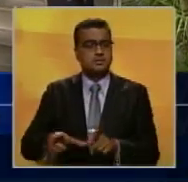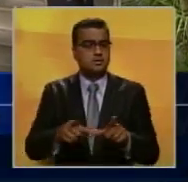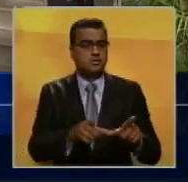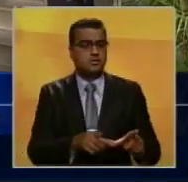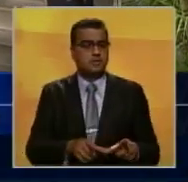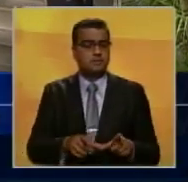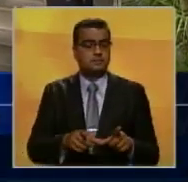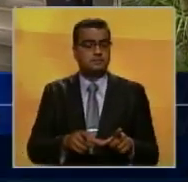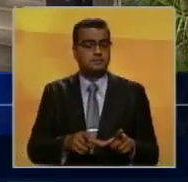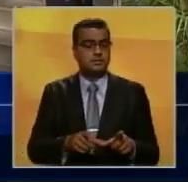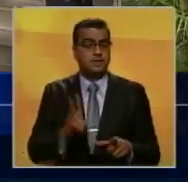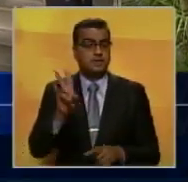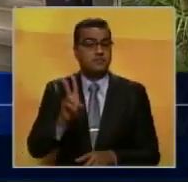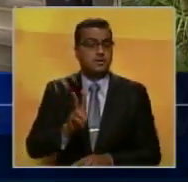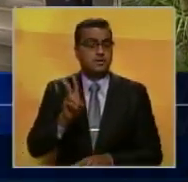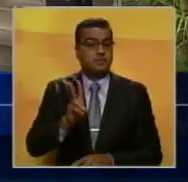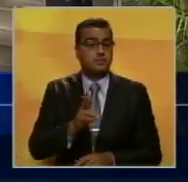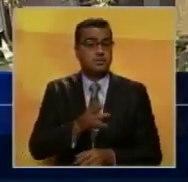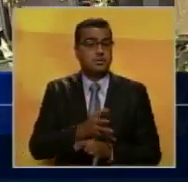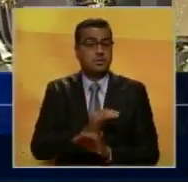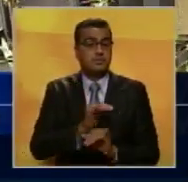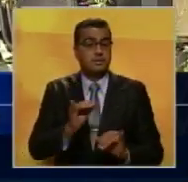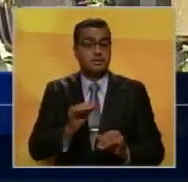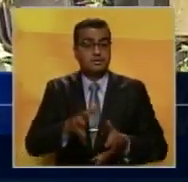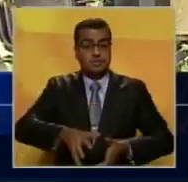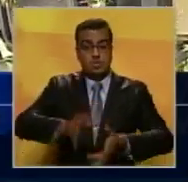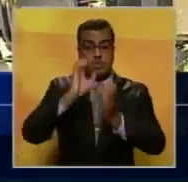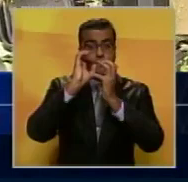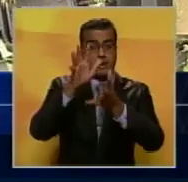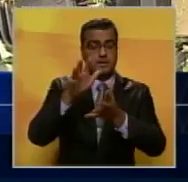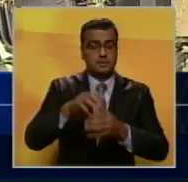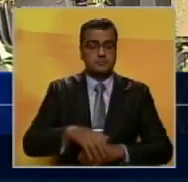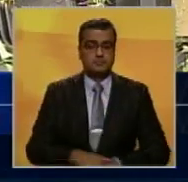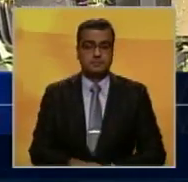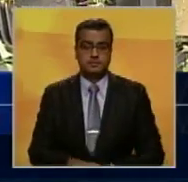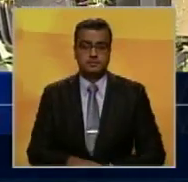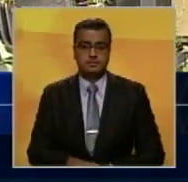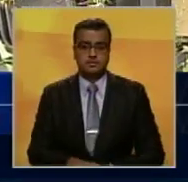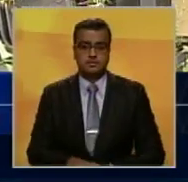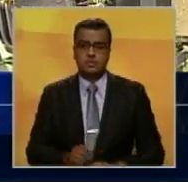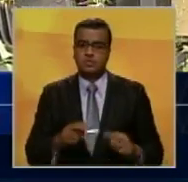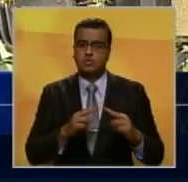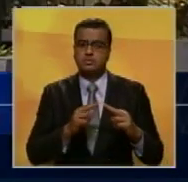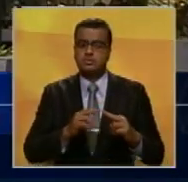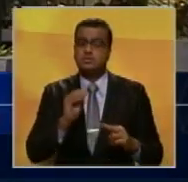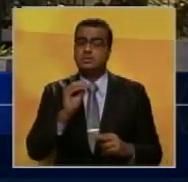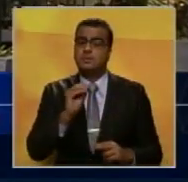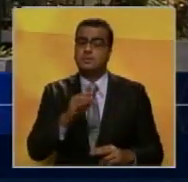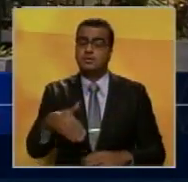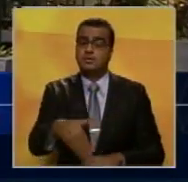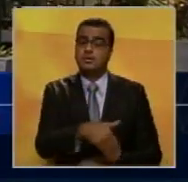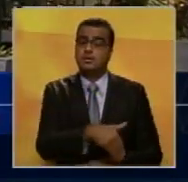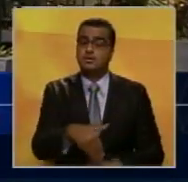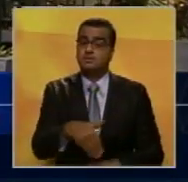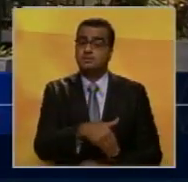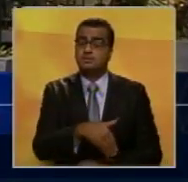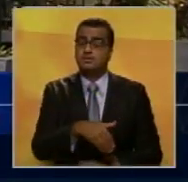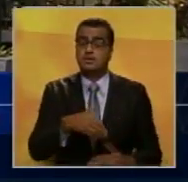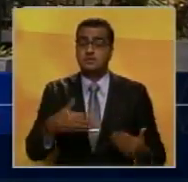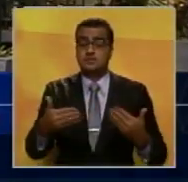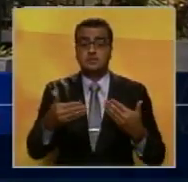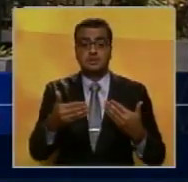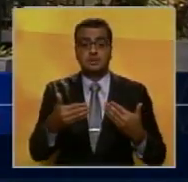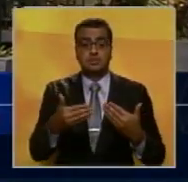La Ceibita del Valle, jugando la final de un torneo de básquet. Durante el descanso, un conocido le llamó desde un callejón y cuando este se